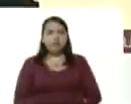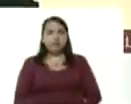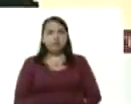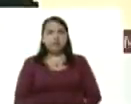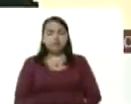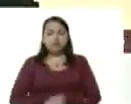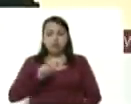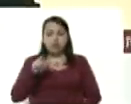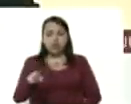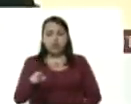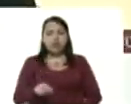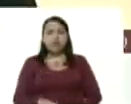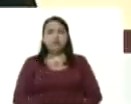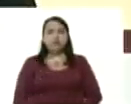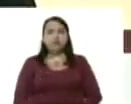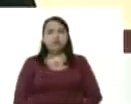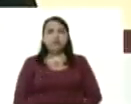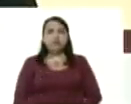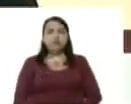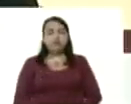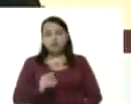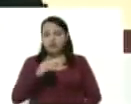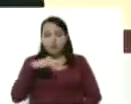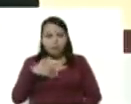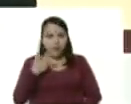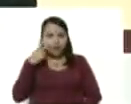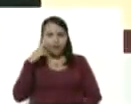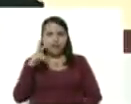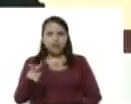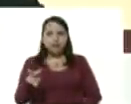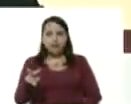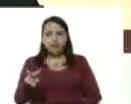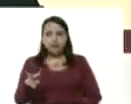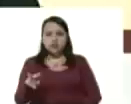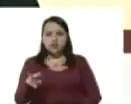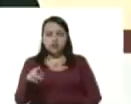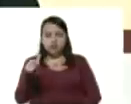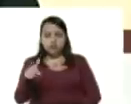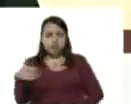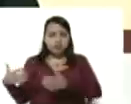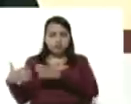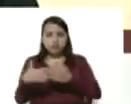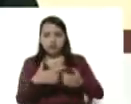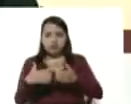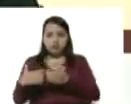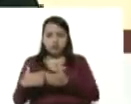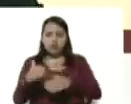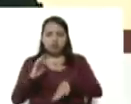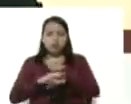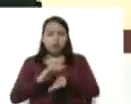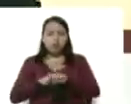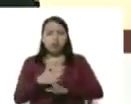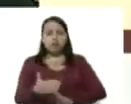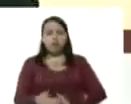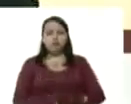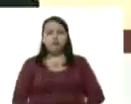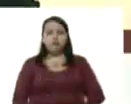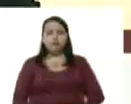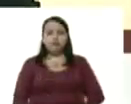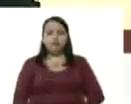Allí no puede verse este conflicto precisamente